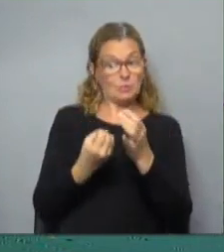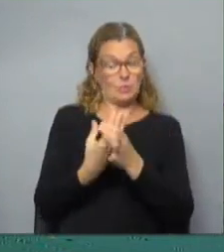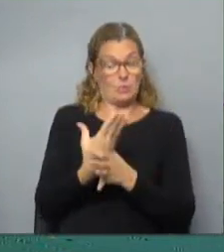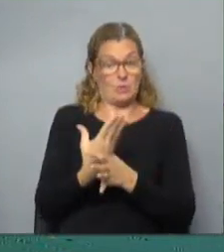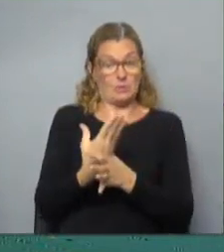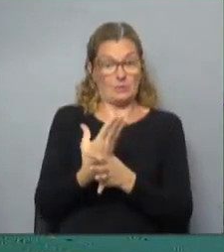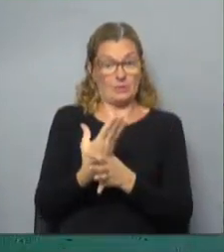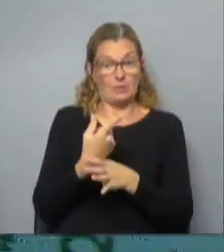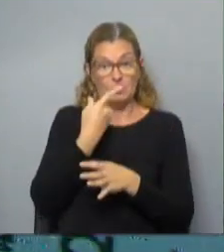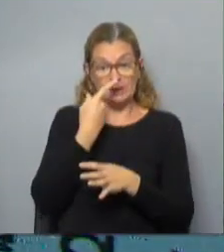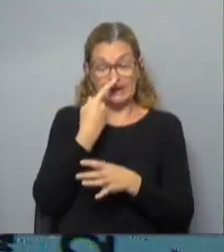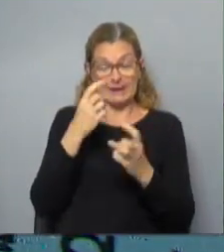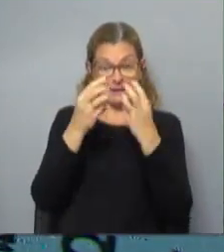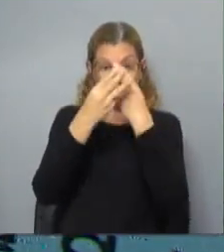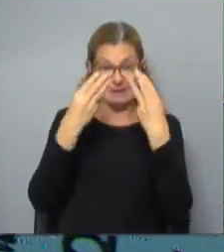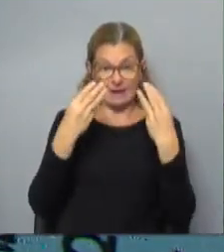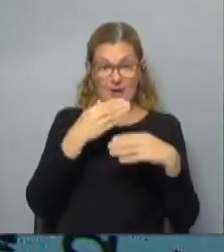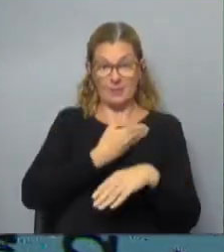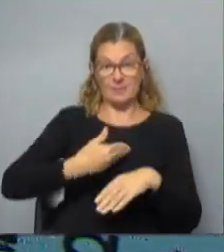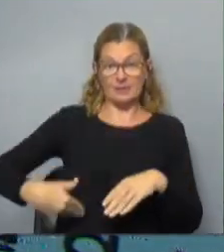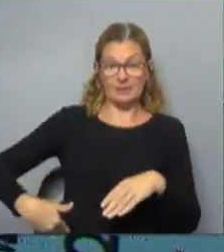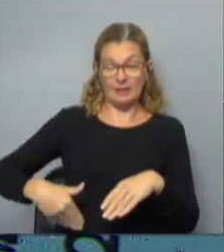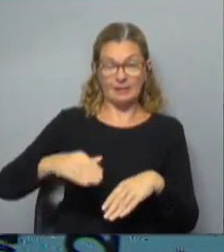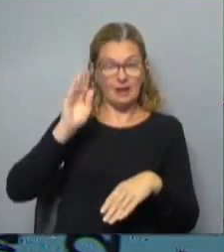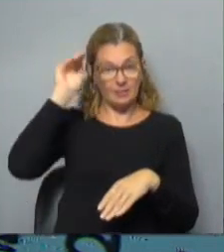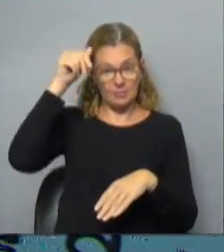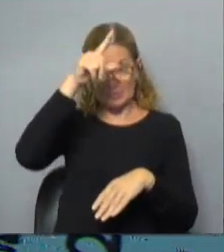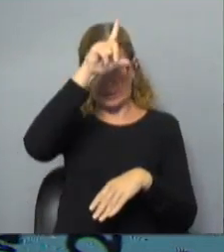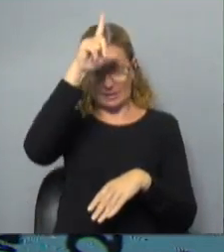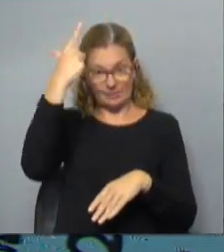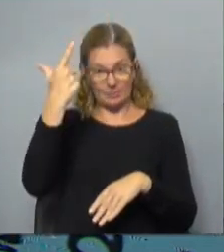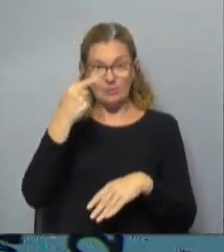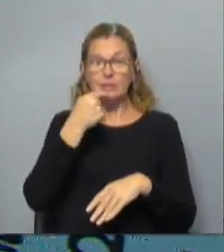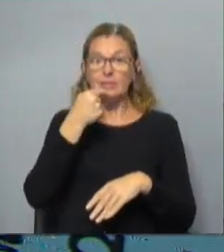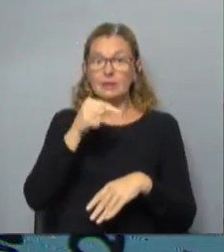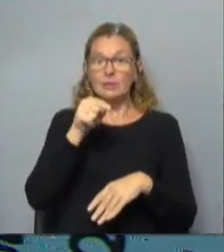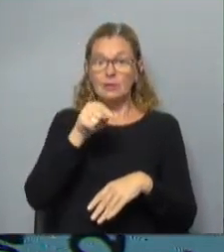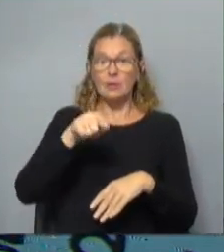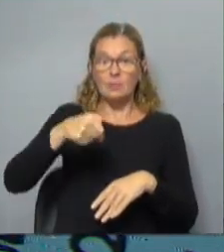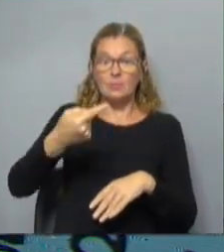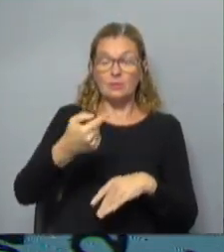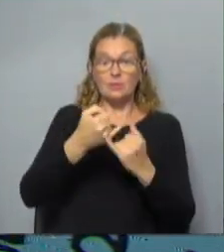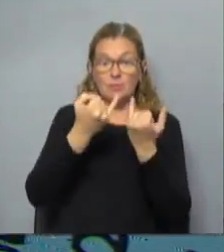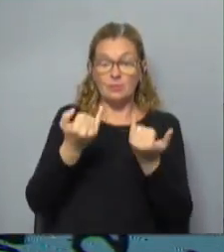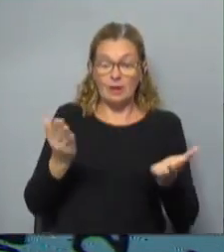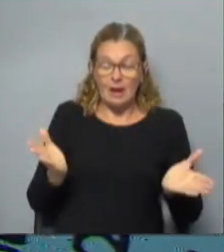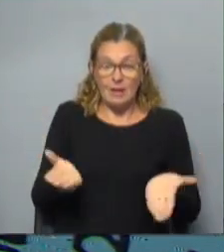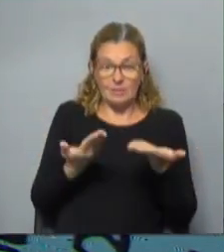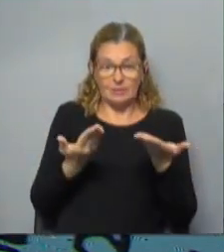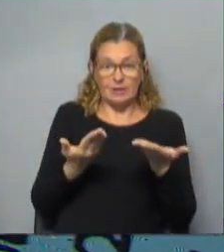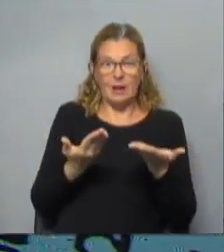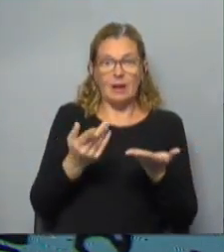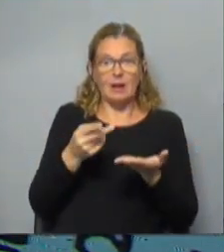y de interés general el presidente de la república luis lacalle pou anunció que los próximos días se levantará la